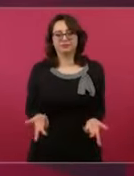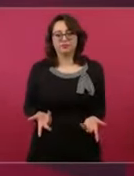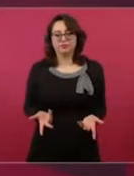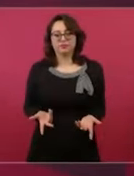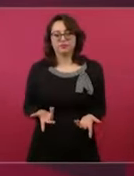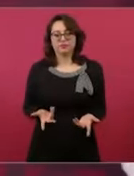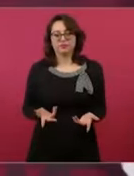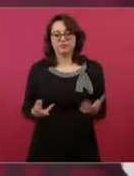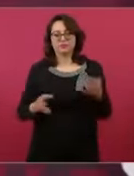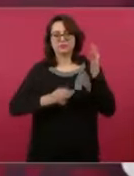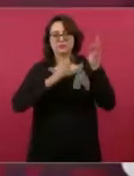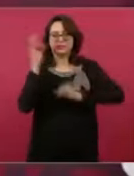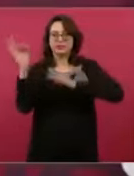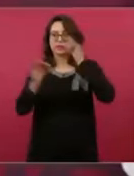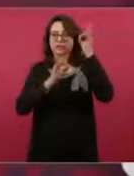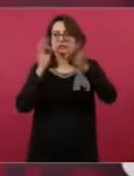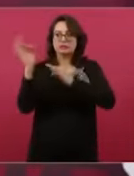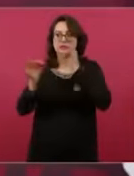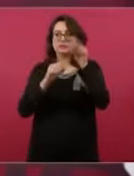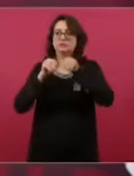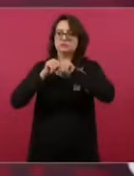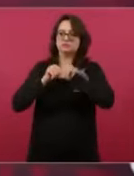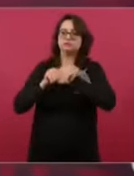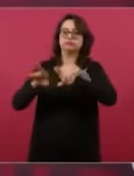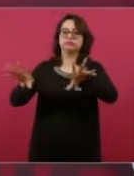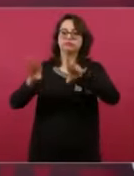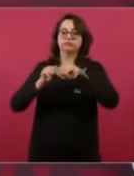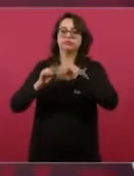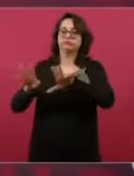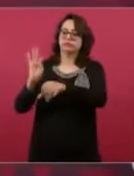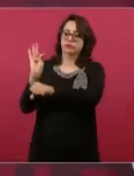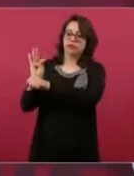dinero los